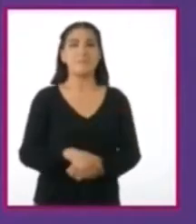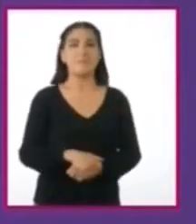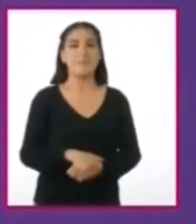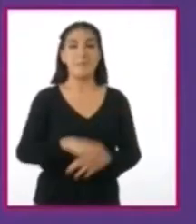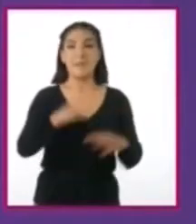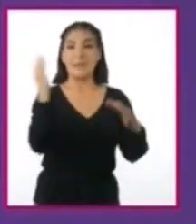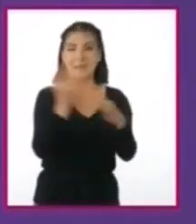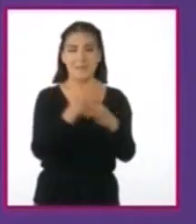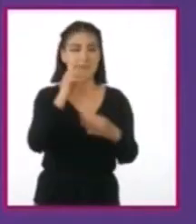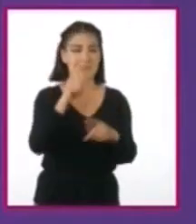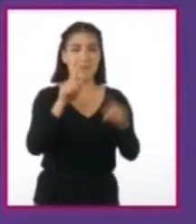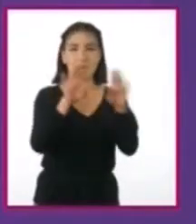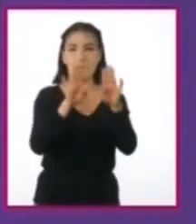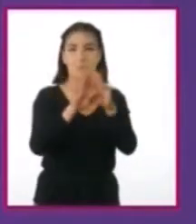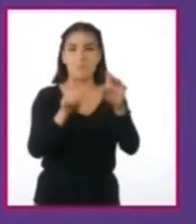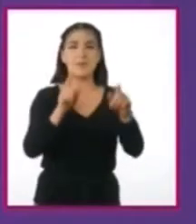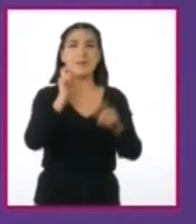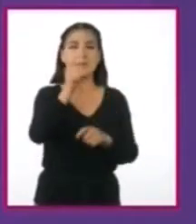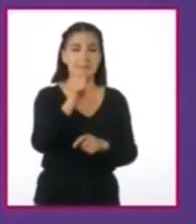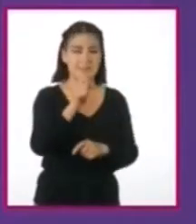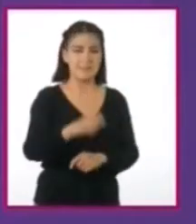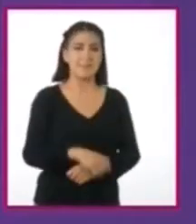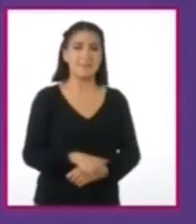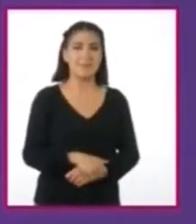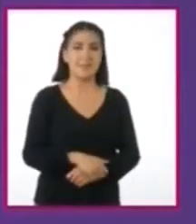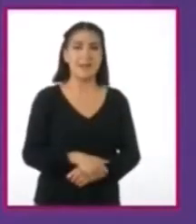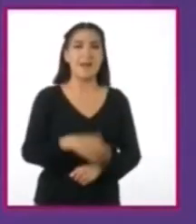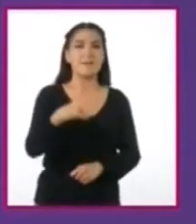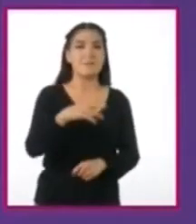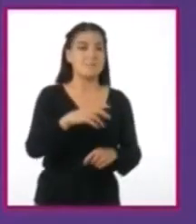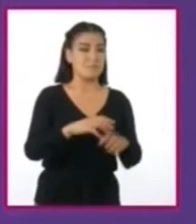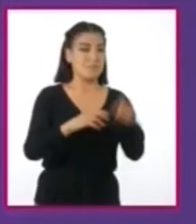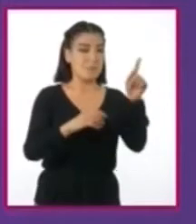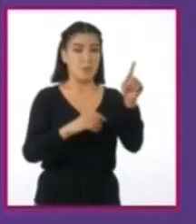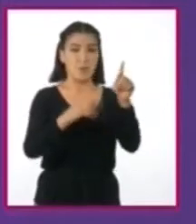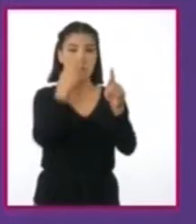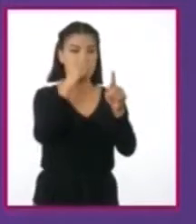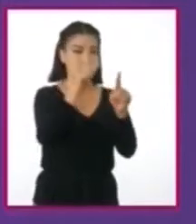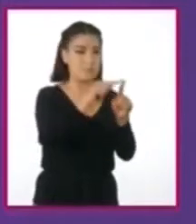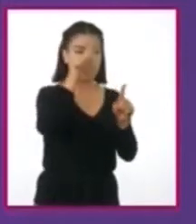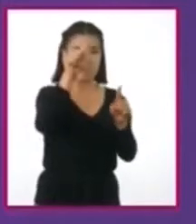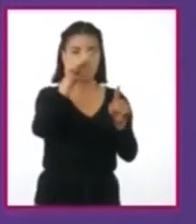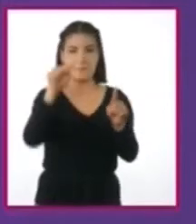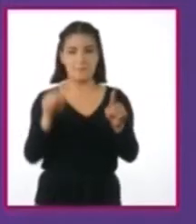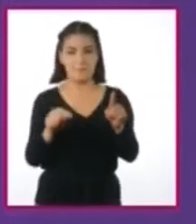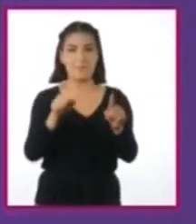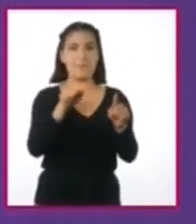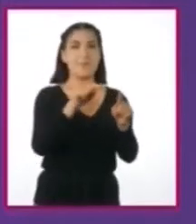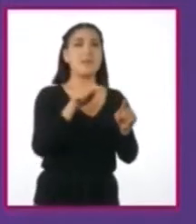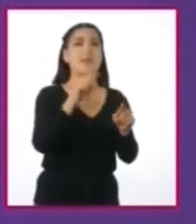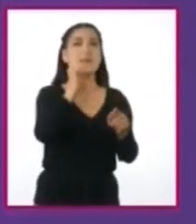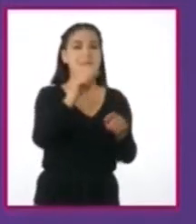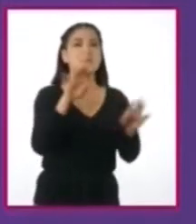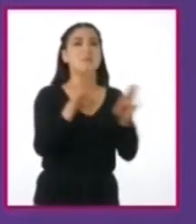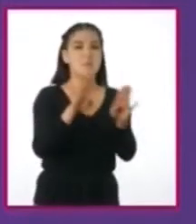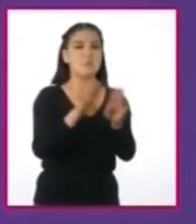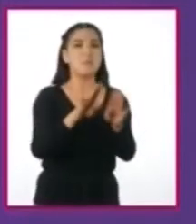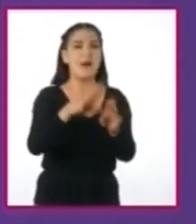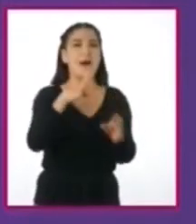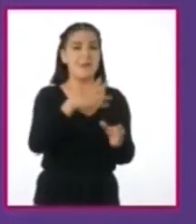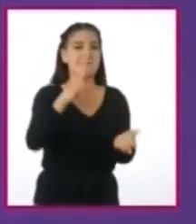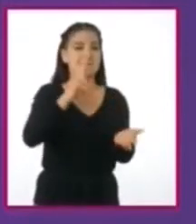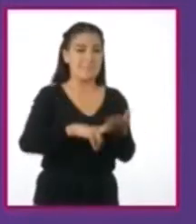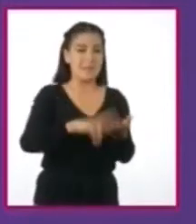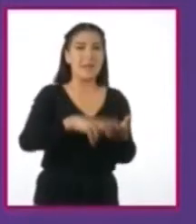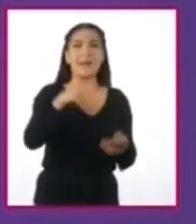dividiendo dichas cantidades, obtenemos que entre los dos lados hay una proporción precisamente de 3, que es el valor de